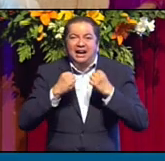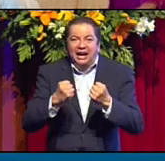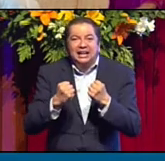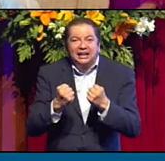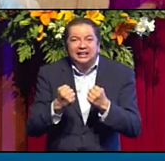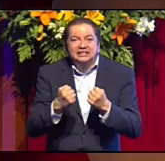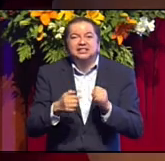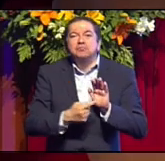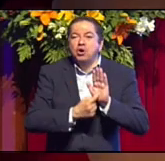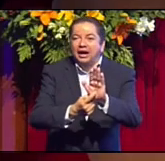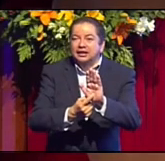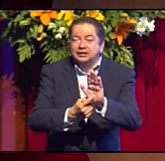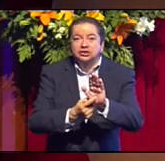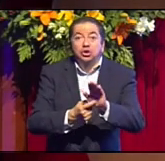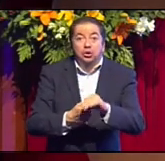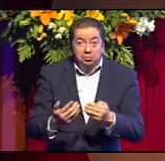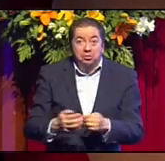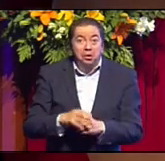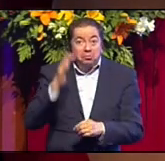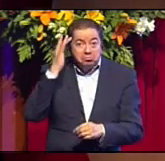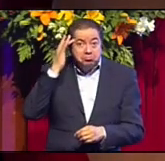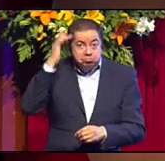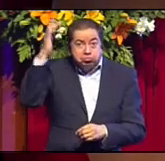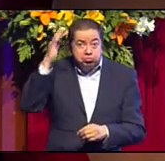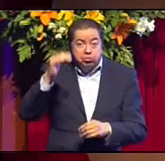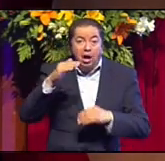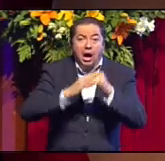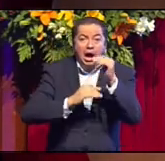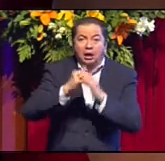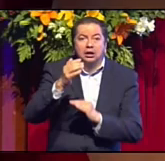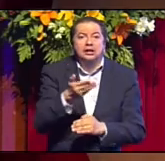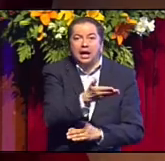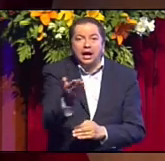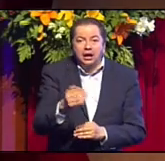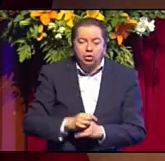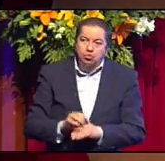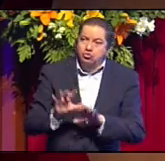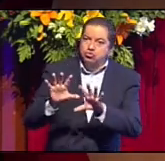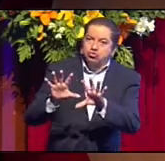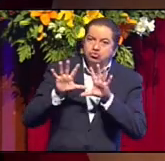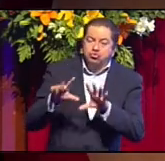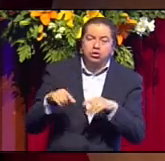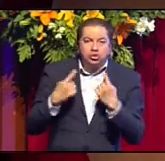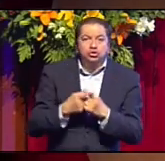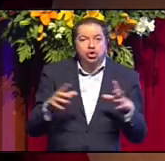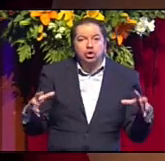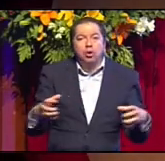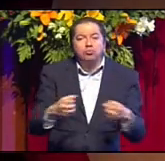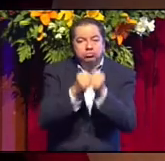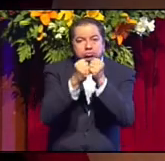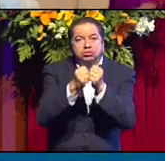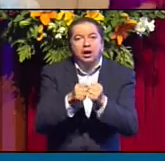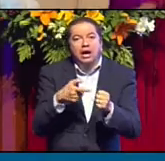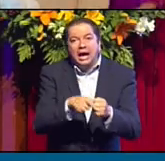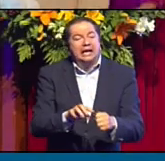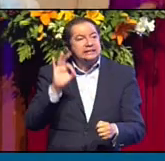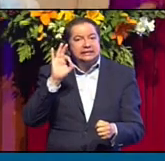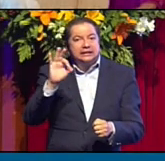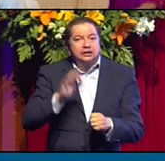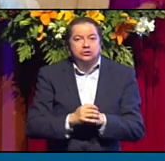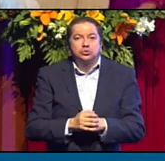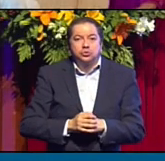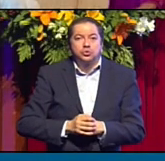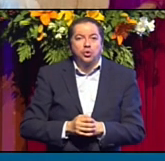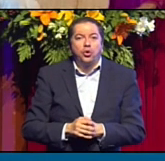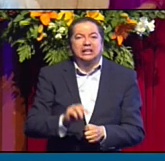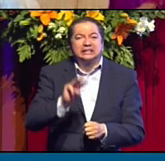nos demuestran ellos y ese talento que no lo conocíamos es algo admirable. Por eso realizamos este festival con tanto éxito, donde tuvimos,